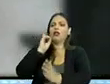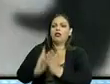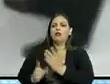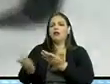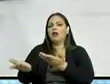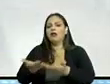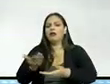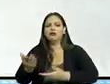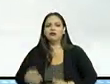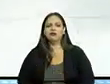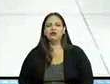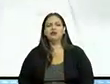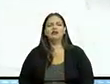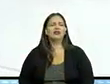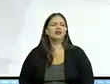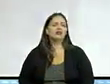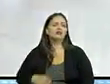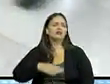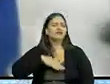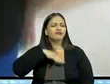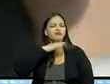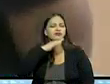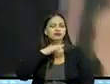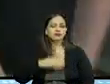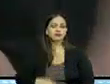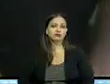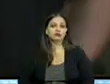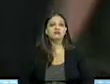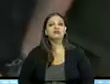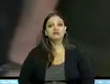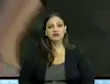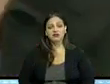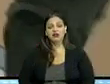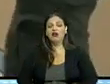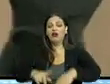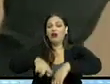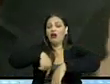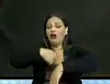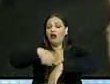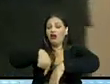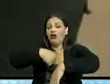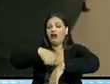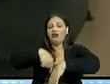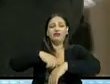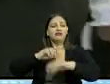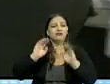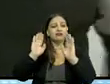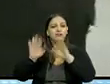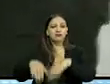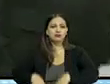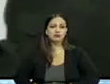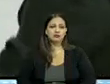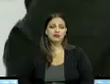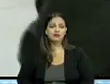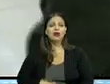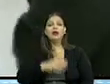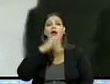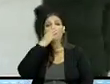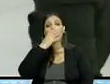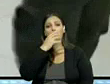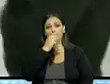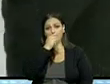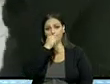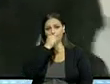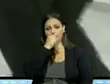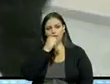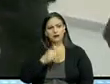de agresores sexuales, ¿verdad? Correcto. Sigan pululando y estén felices en la Metrovía o en cualquier lugar de la ciudad